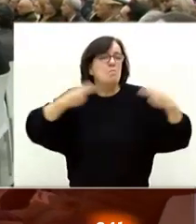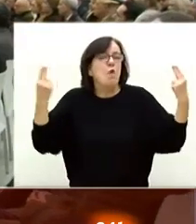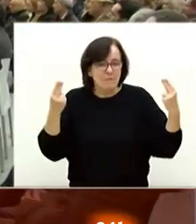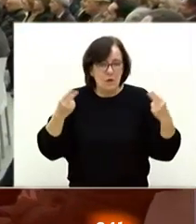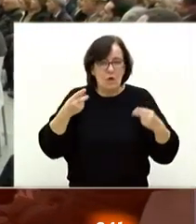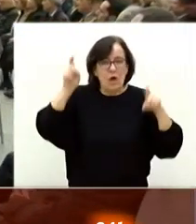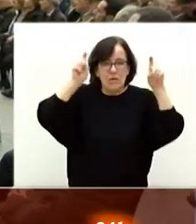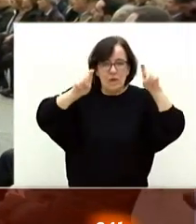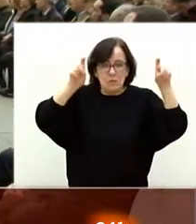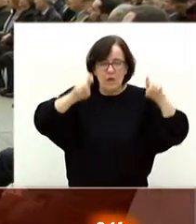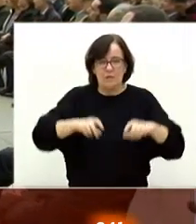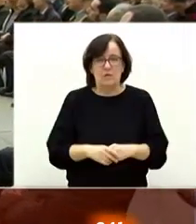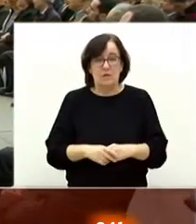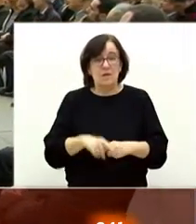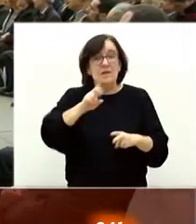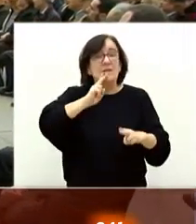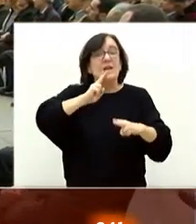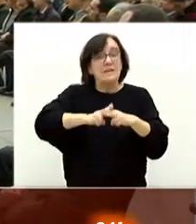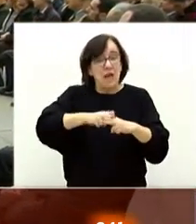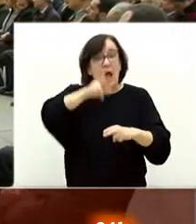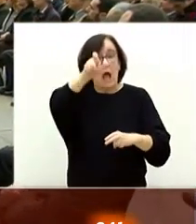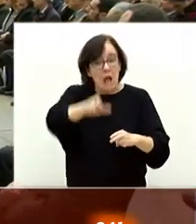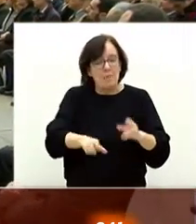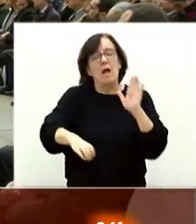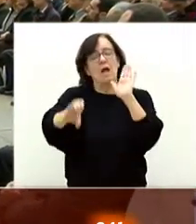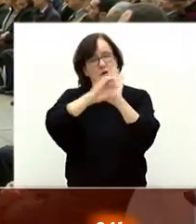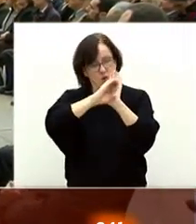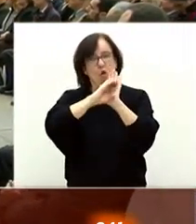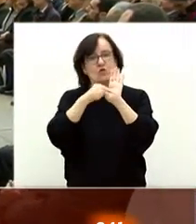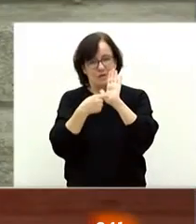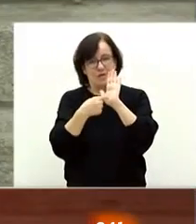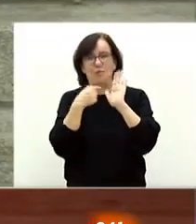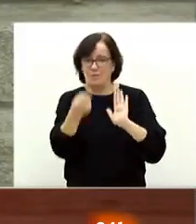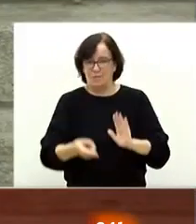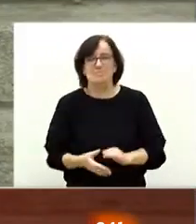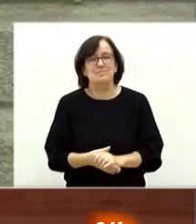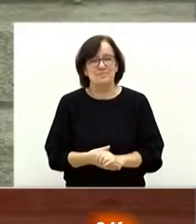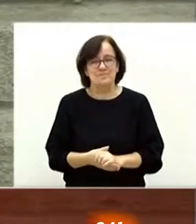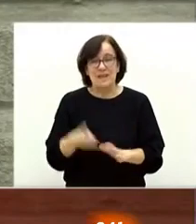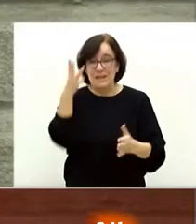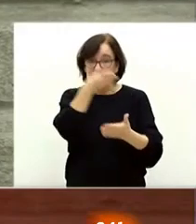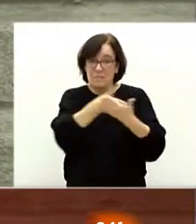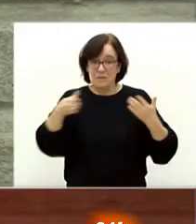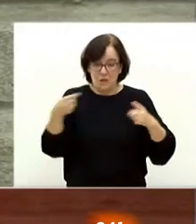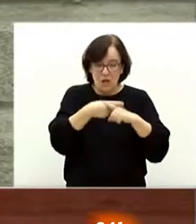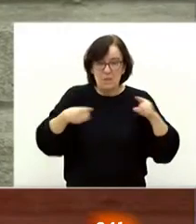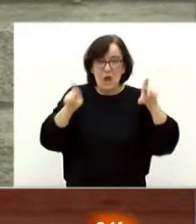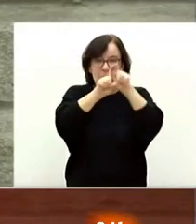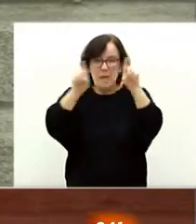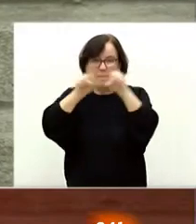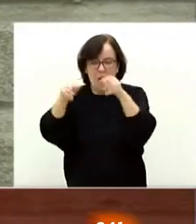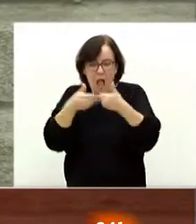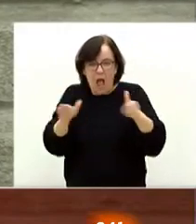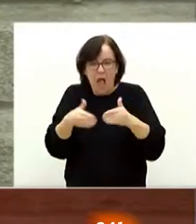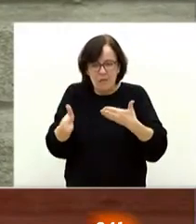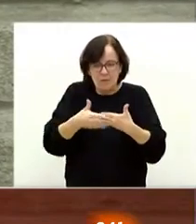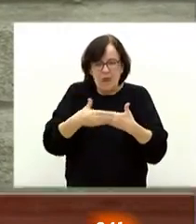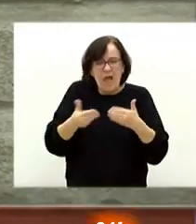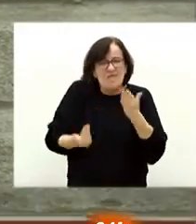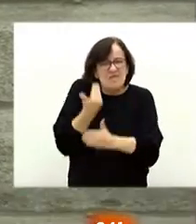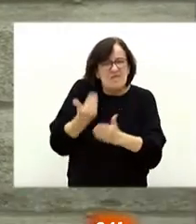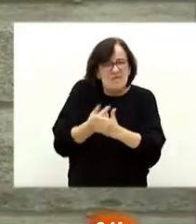educación. Eso es Constitución. 3,5 millones de empresas abren sus puertas cada